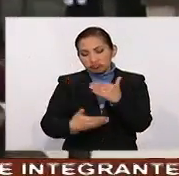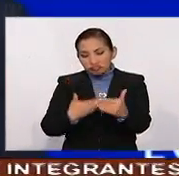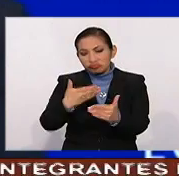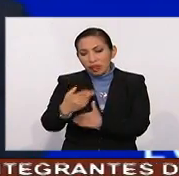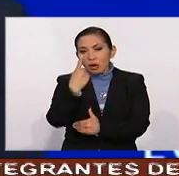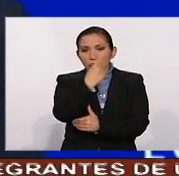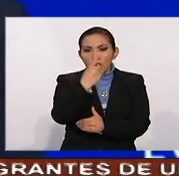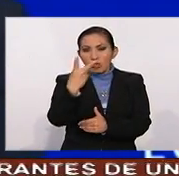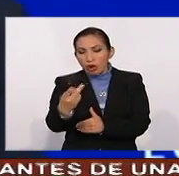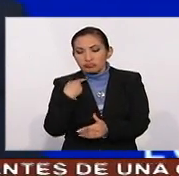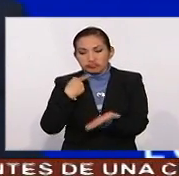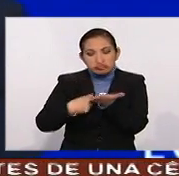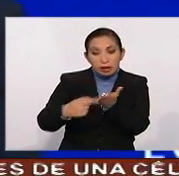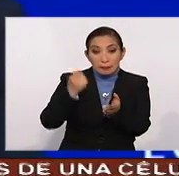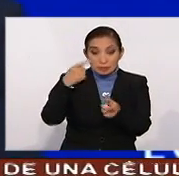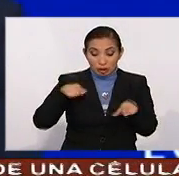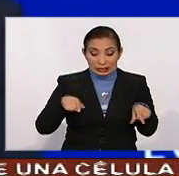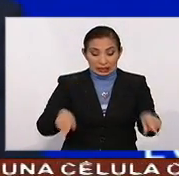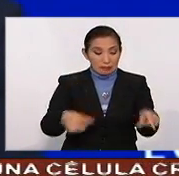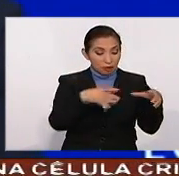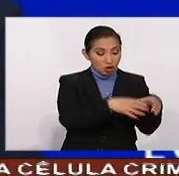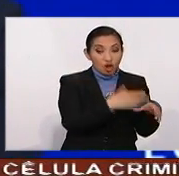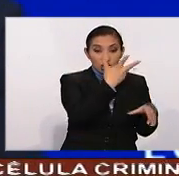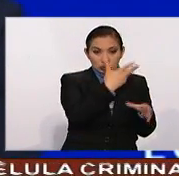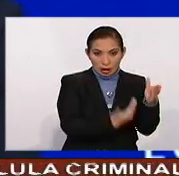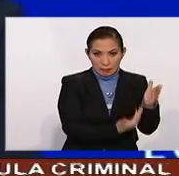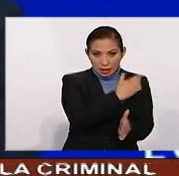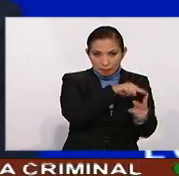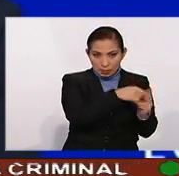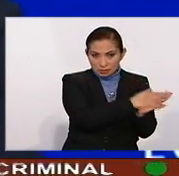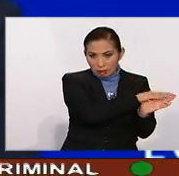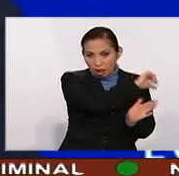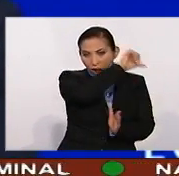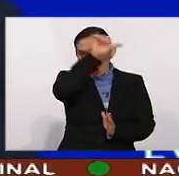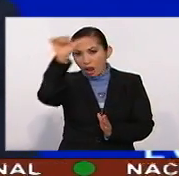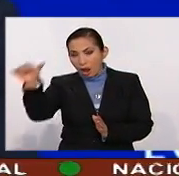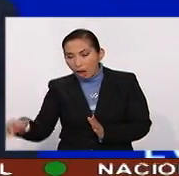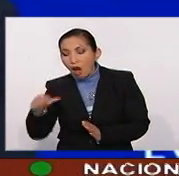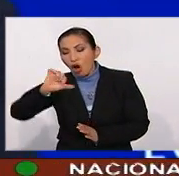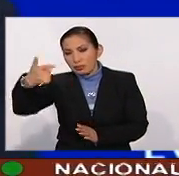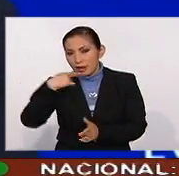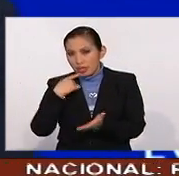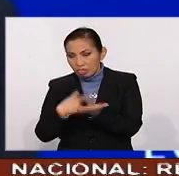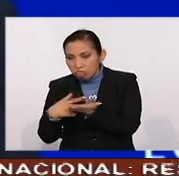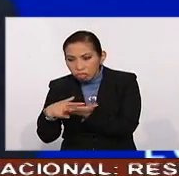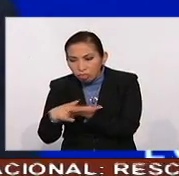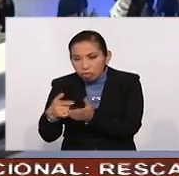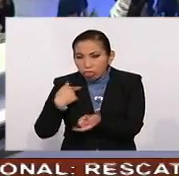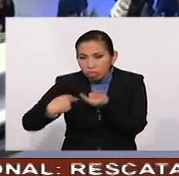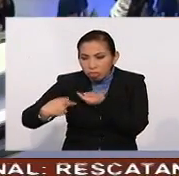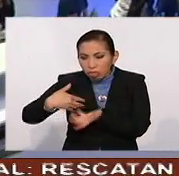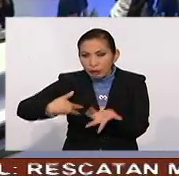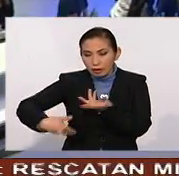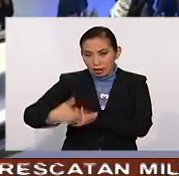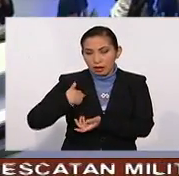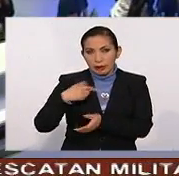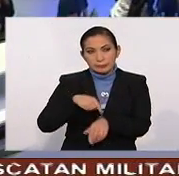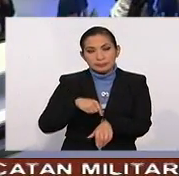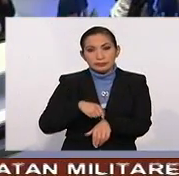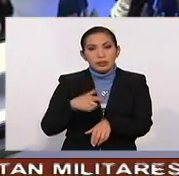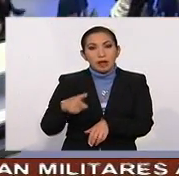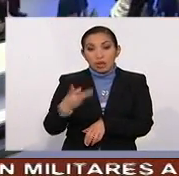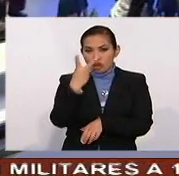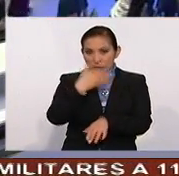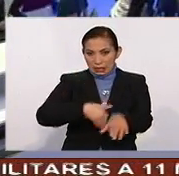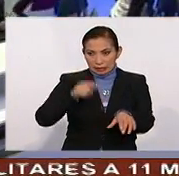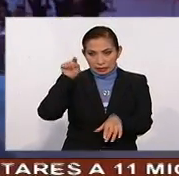dos debates que transcurren al mismo tiempo, desde las 8 de la mañana que comienzan. Bueno, pues el otro gran debate de la jornada, hasta el momento lo que llevamos son aquí ahora a las